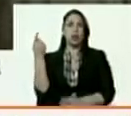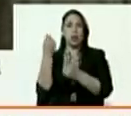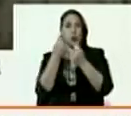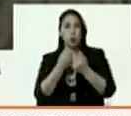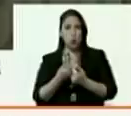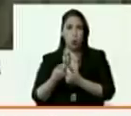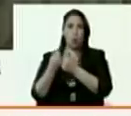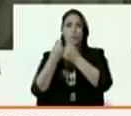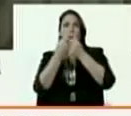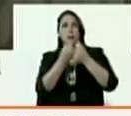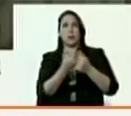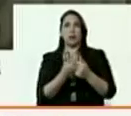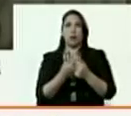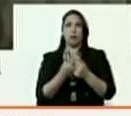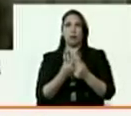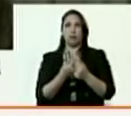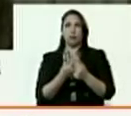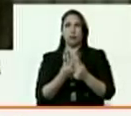económica, financiera,